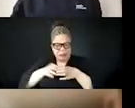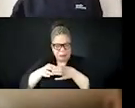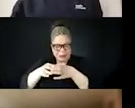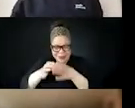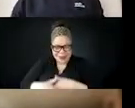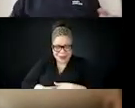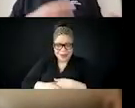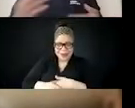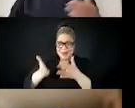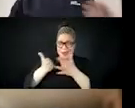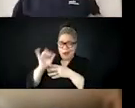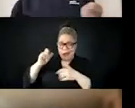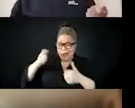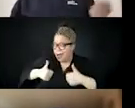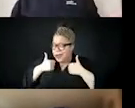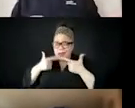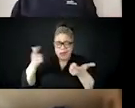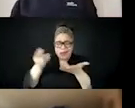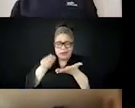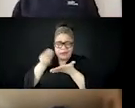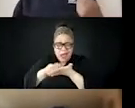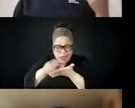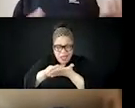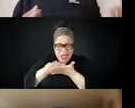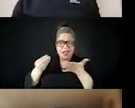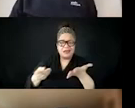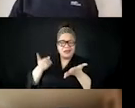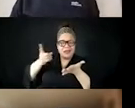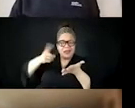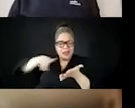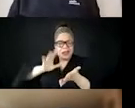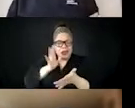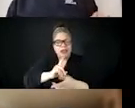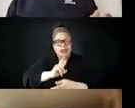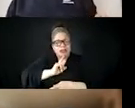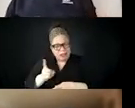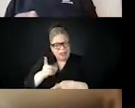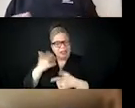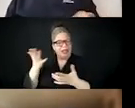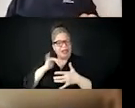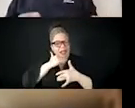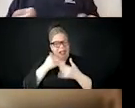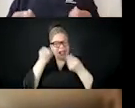utilizando sus vidas personales para